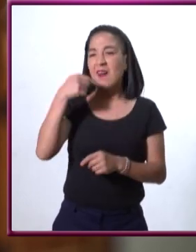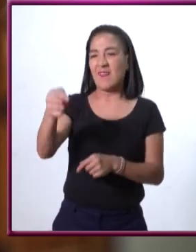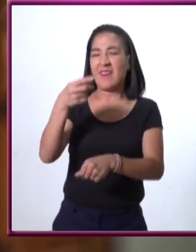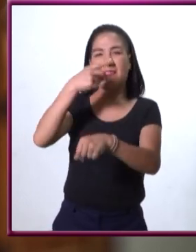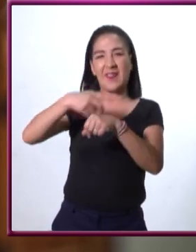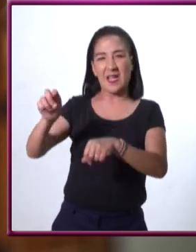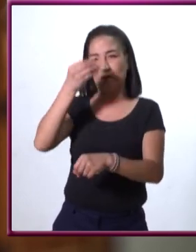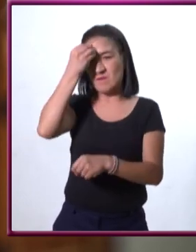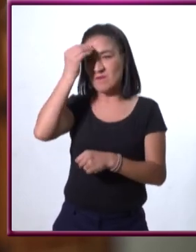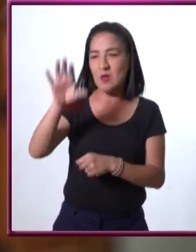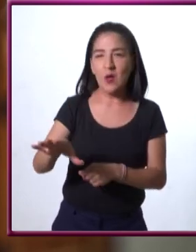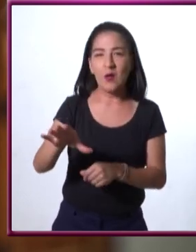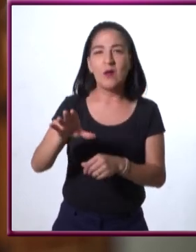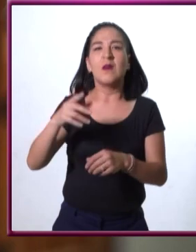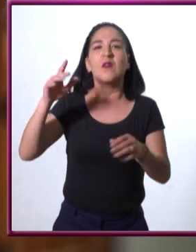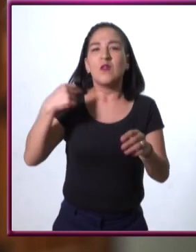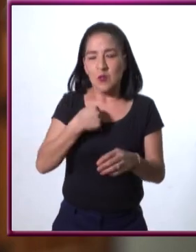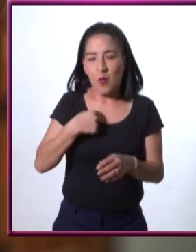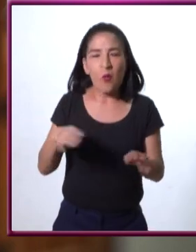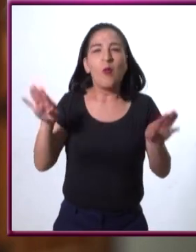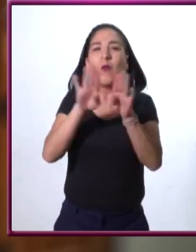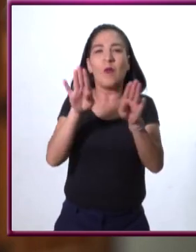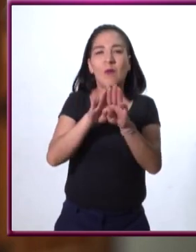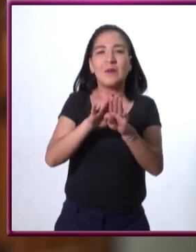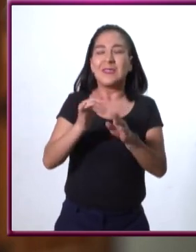qué opinan los jóvenes en TV.